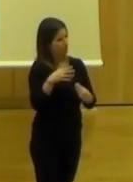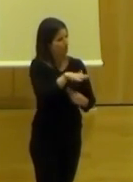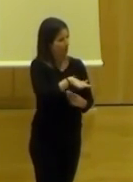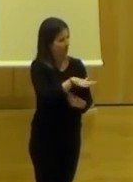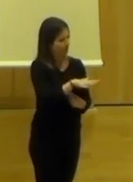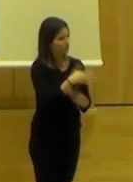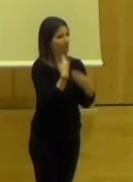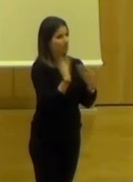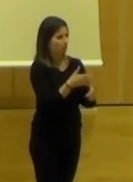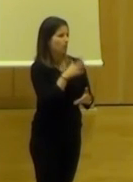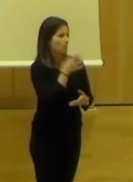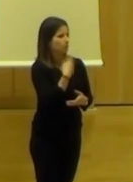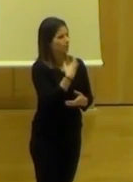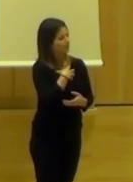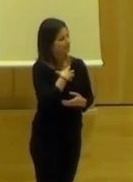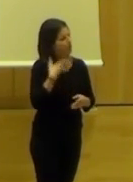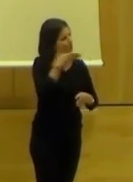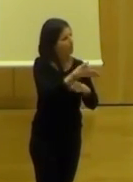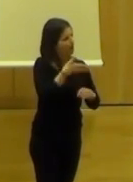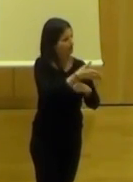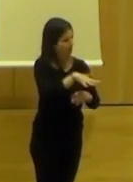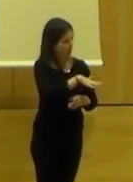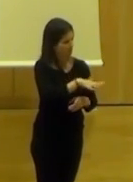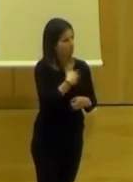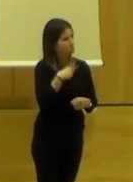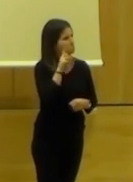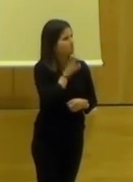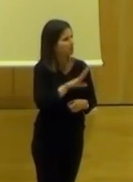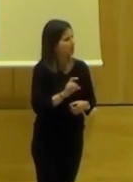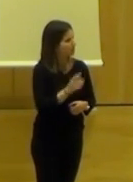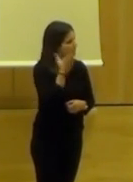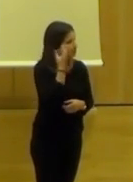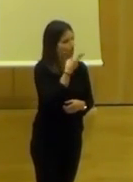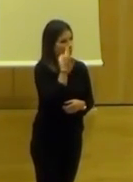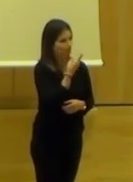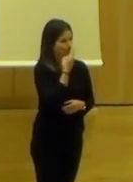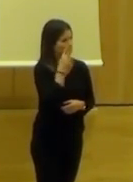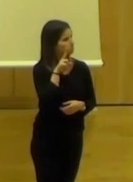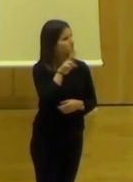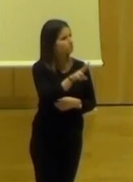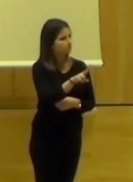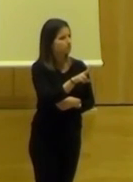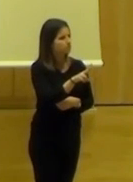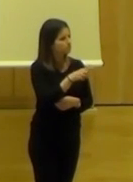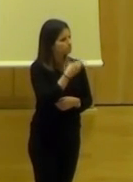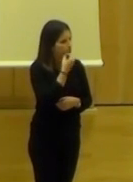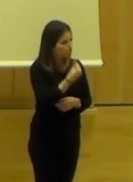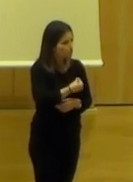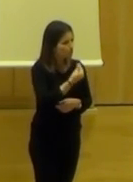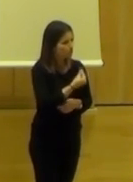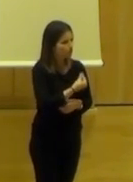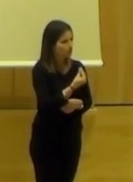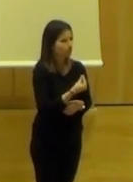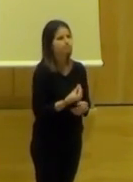barrio, ¿no? Entonces por eso cuesta un poquito más, pero a mí me parece una iniciativa muy interesante, un enfoque muy